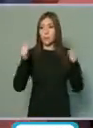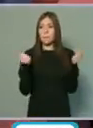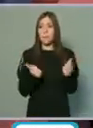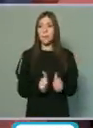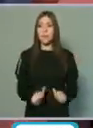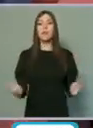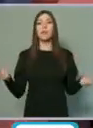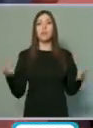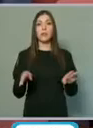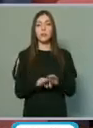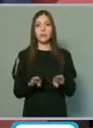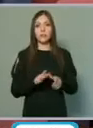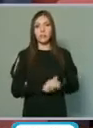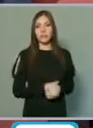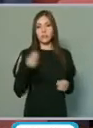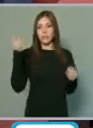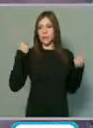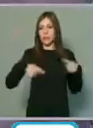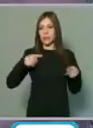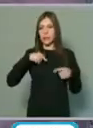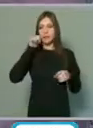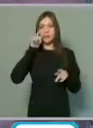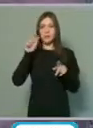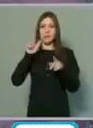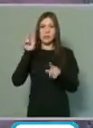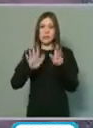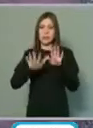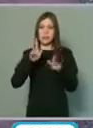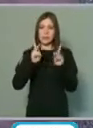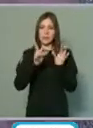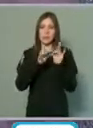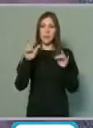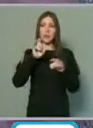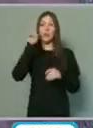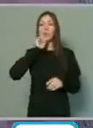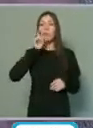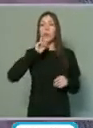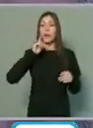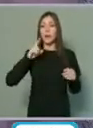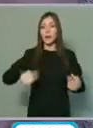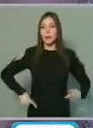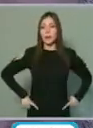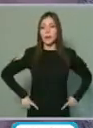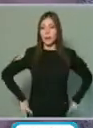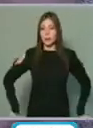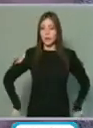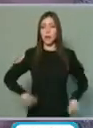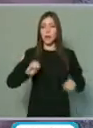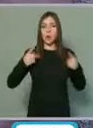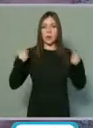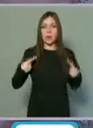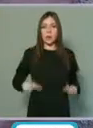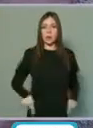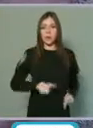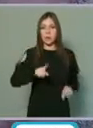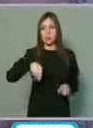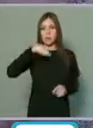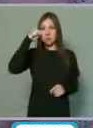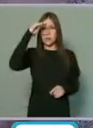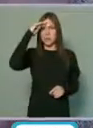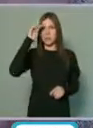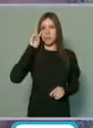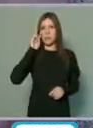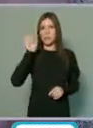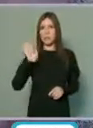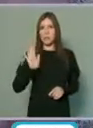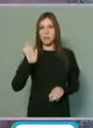como varios sociólogos que nos hablan de que una mujer en falda o vestido es mucho más, o se considera o se percibe